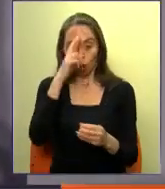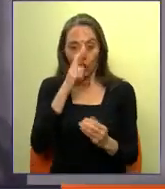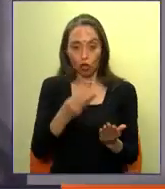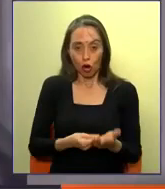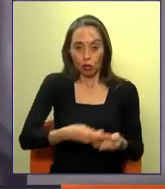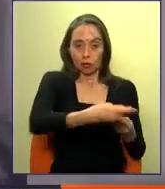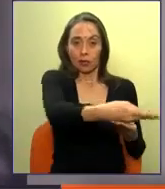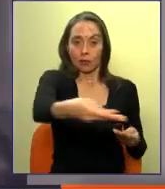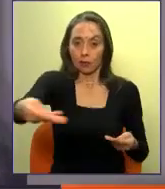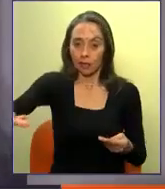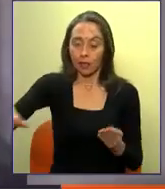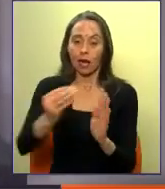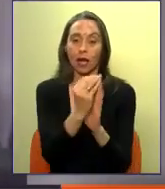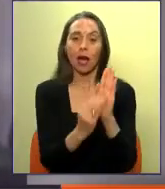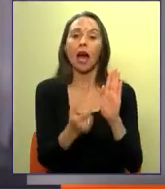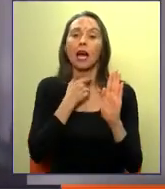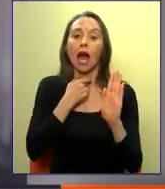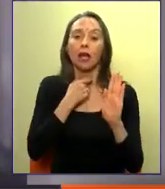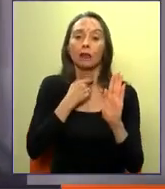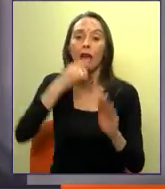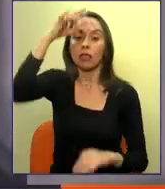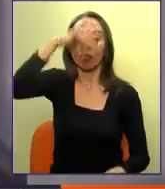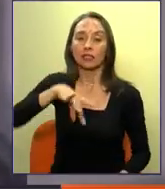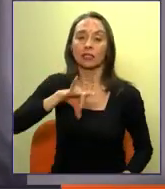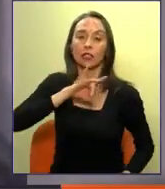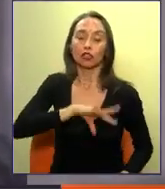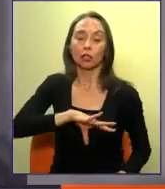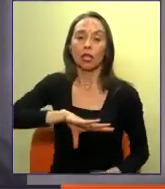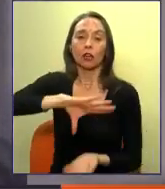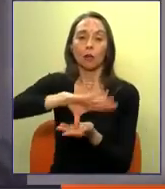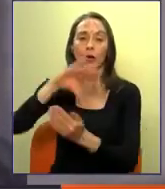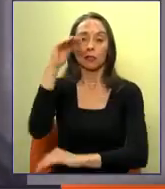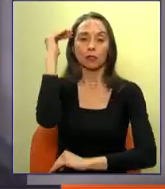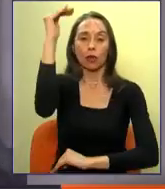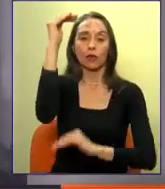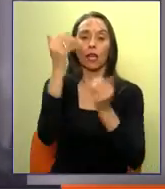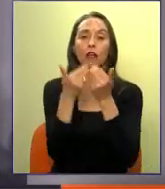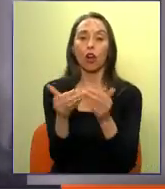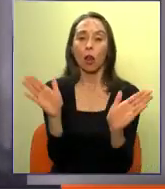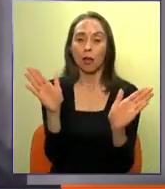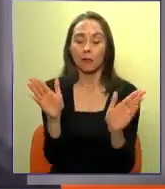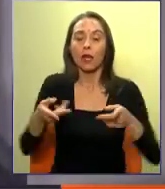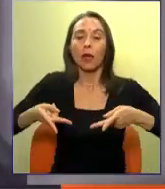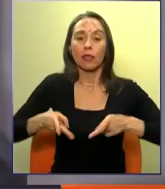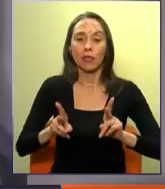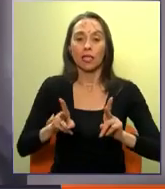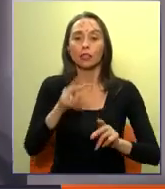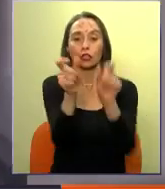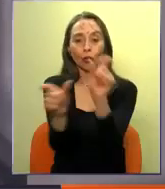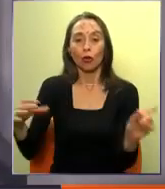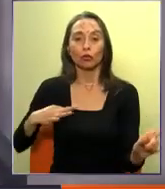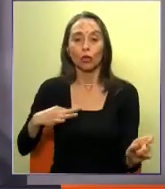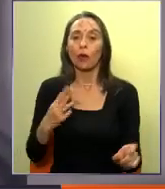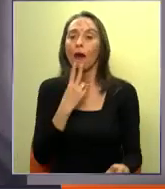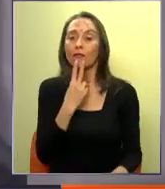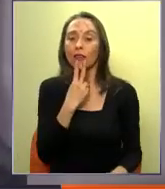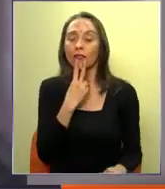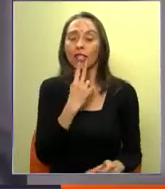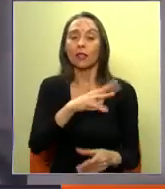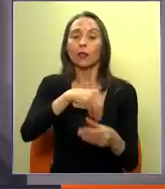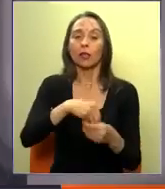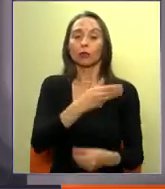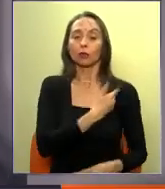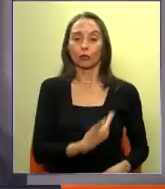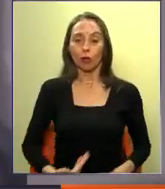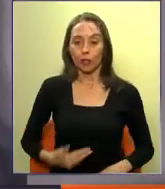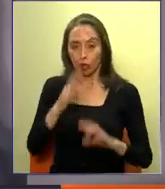manos, garantiza el destino de Chile como nación soberana y libre y el derecho de su pueblo a vivir en un régimen que respete